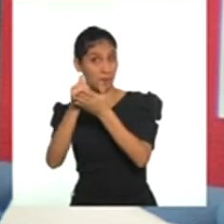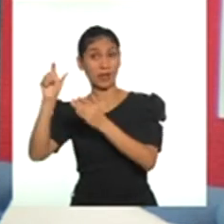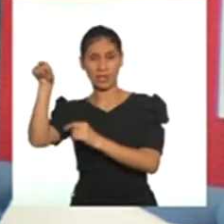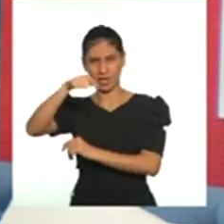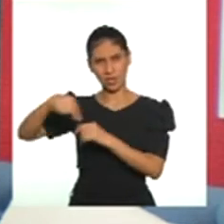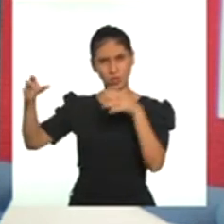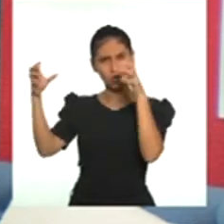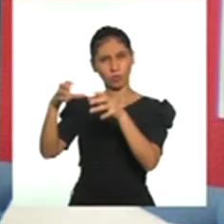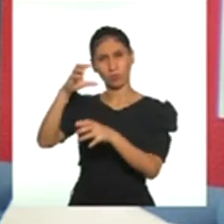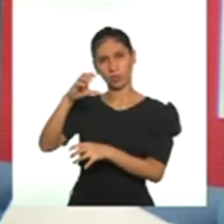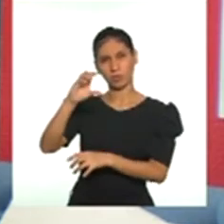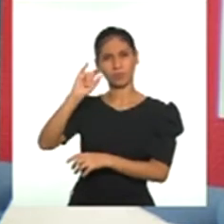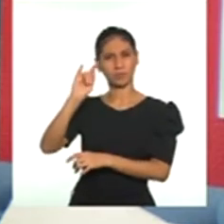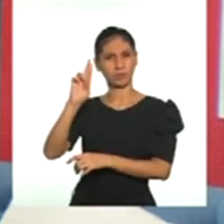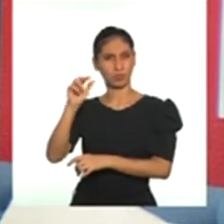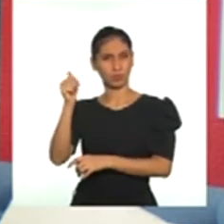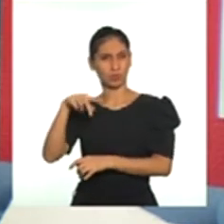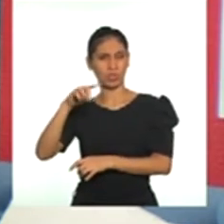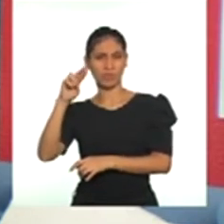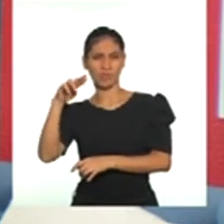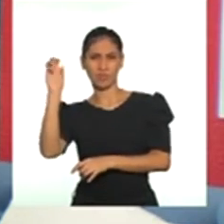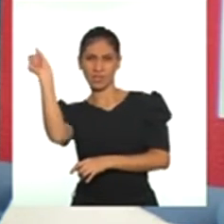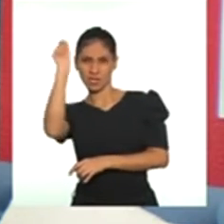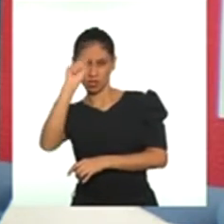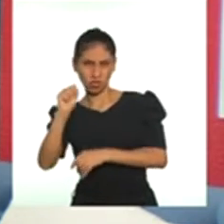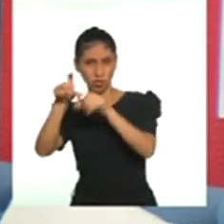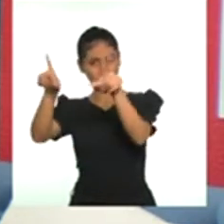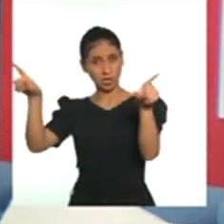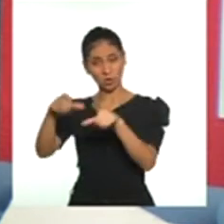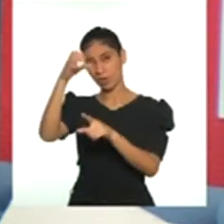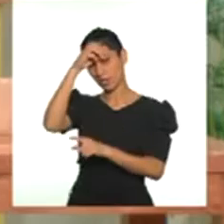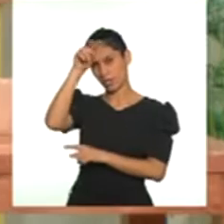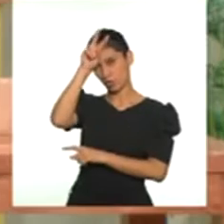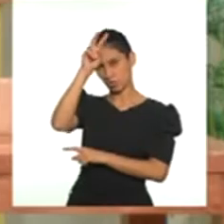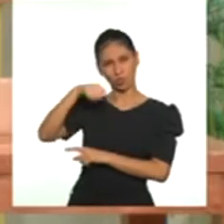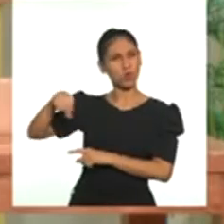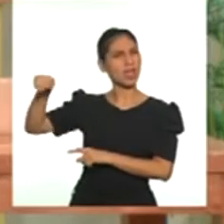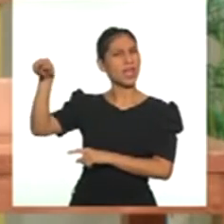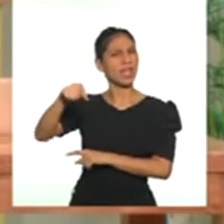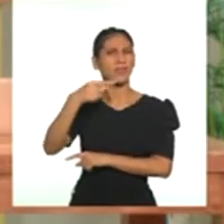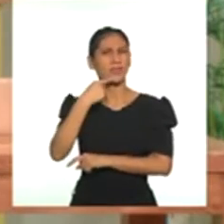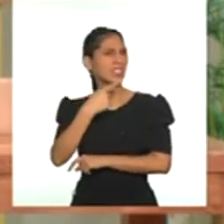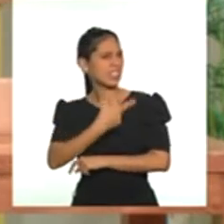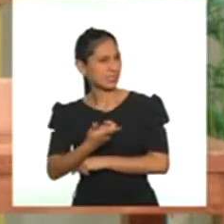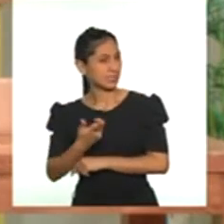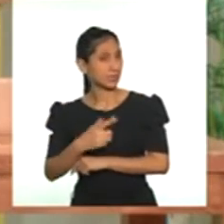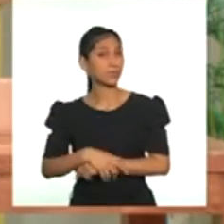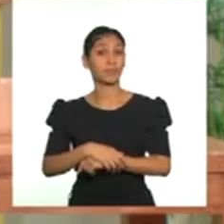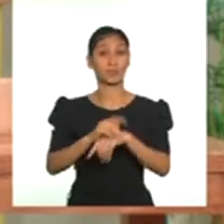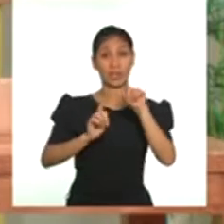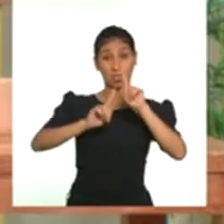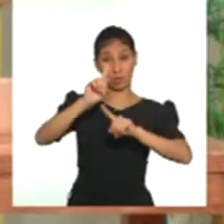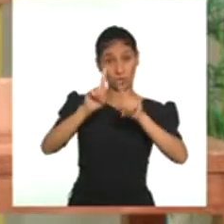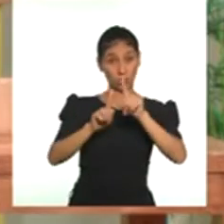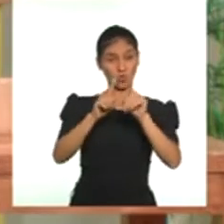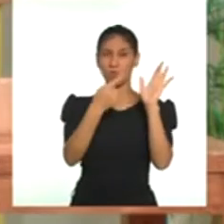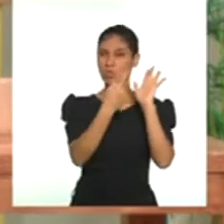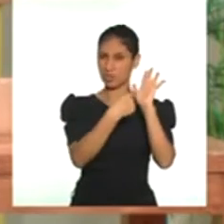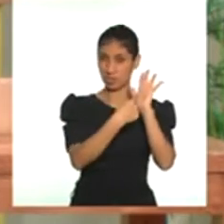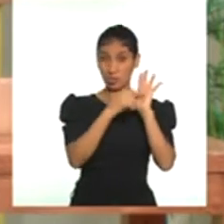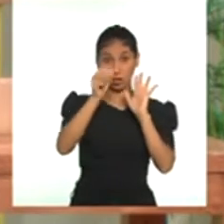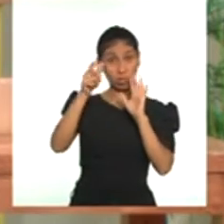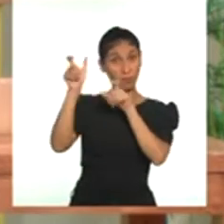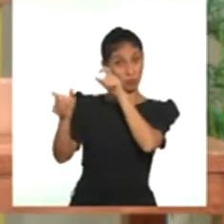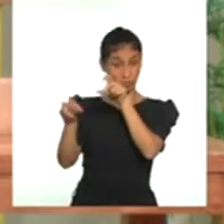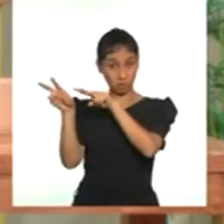Oropesa, en la provincia de Quispicanchis, en la región Cusco. ¿Hay alguien de Huasao, o de Oropesa, o de Quispicanchis que nos